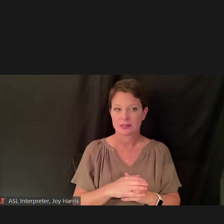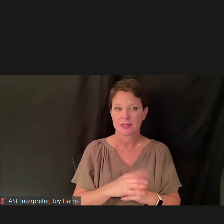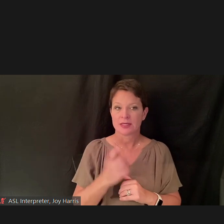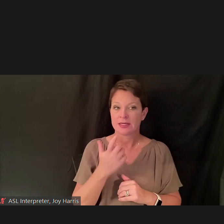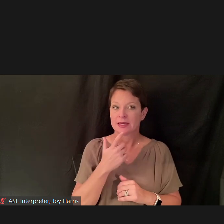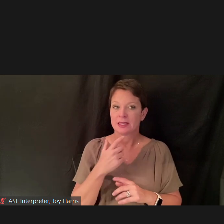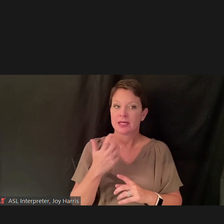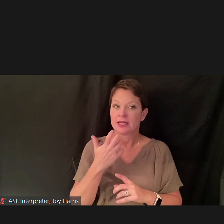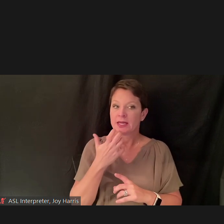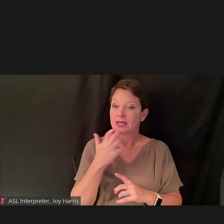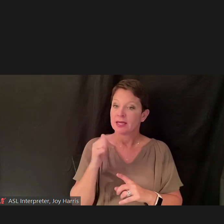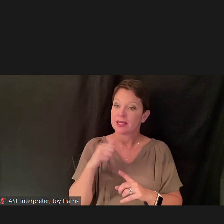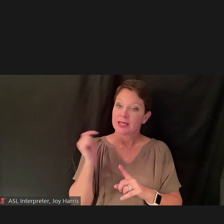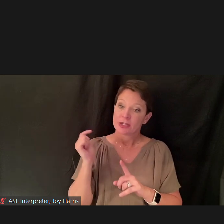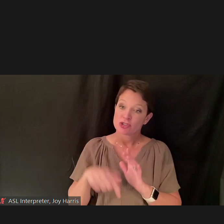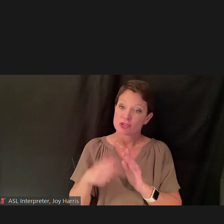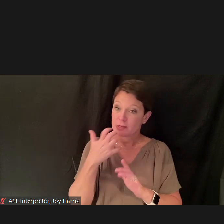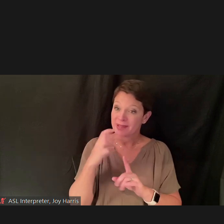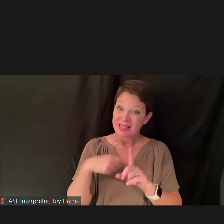Grupos que están en